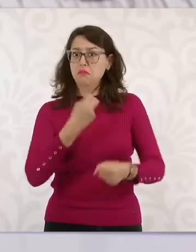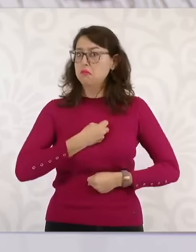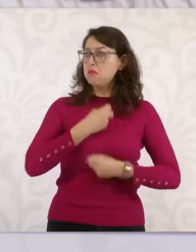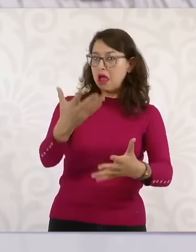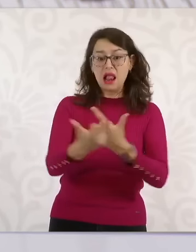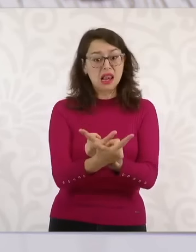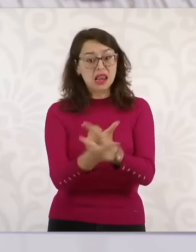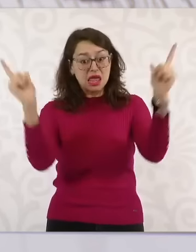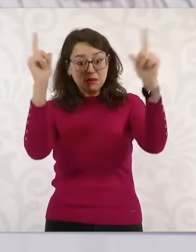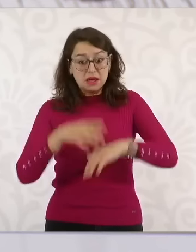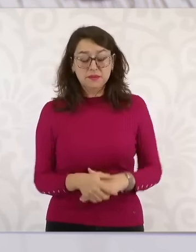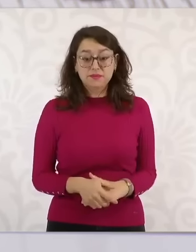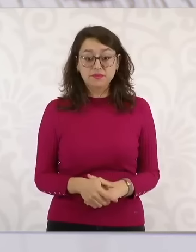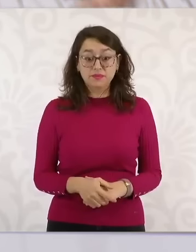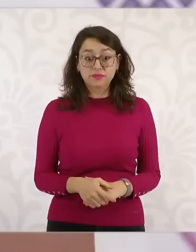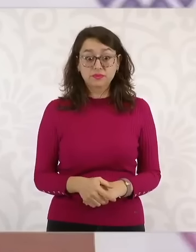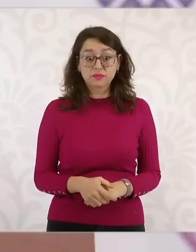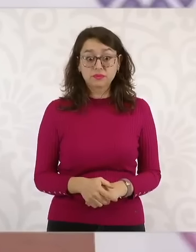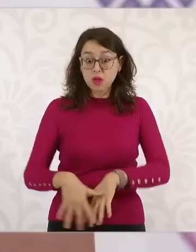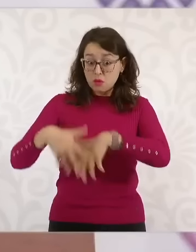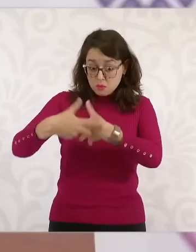¿Hay libertad de movilización? Bueno,